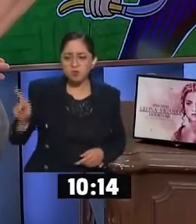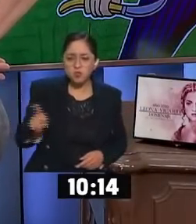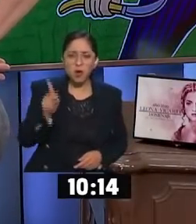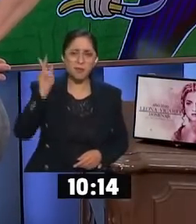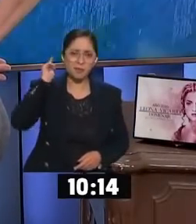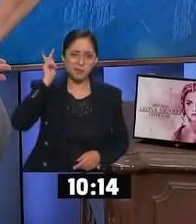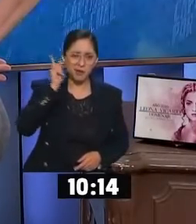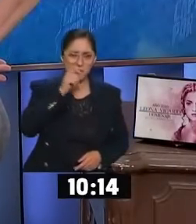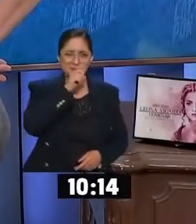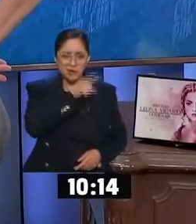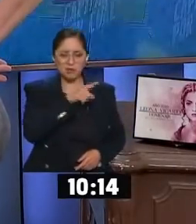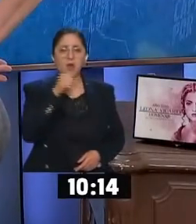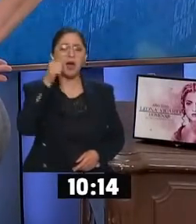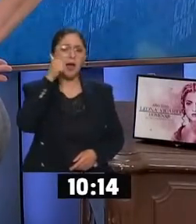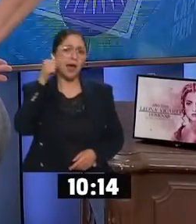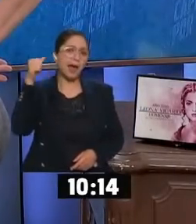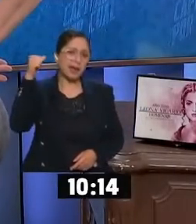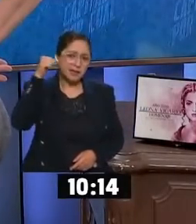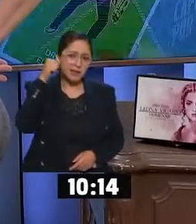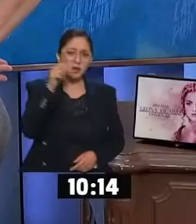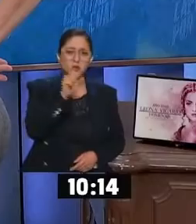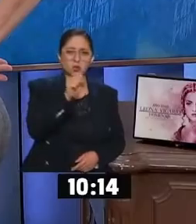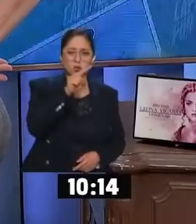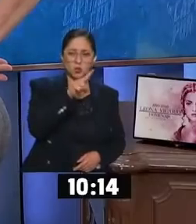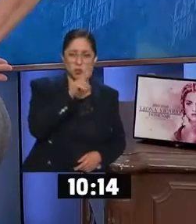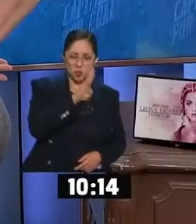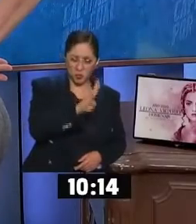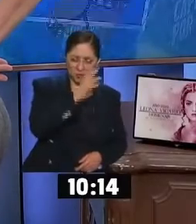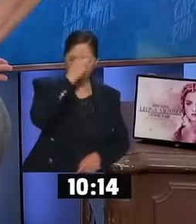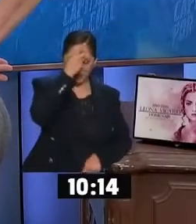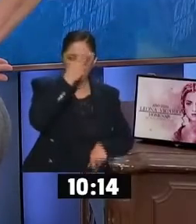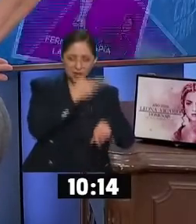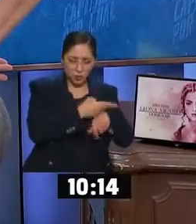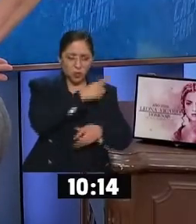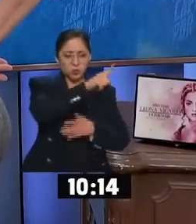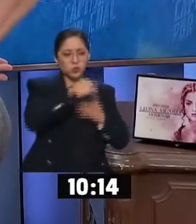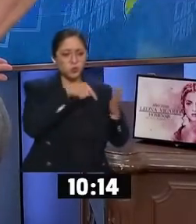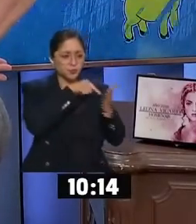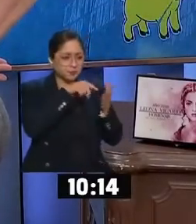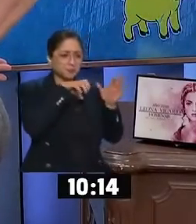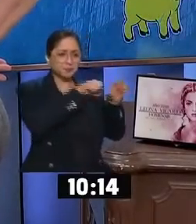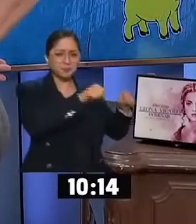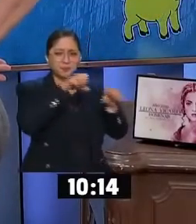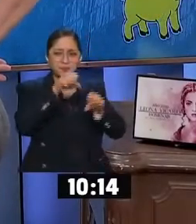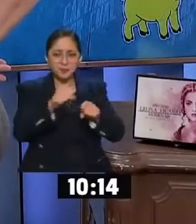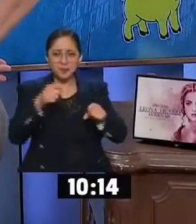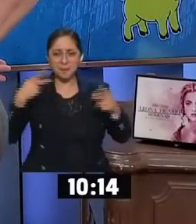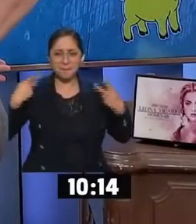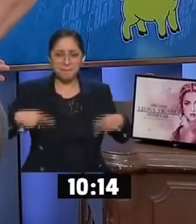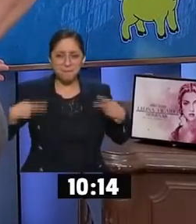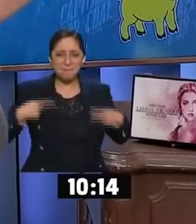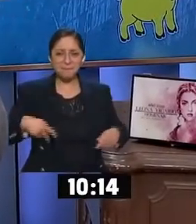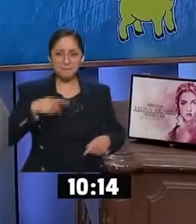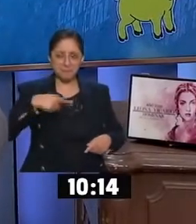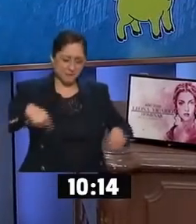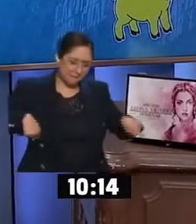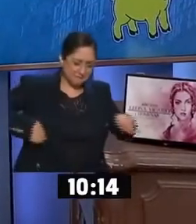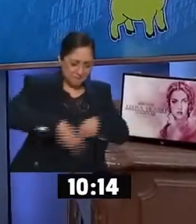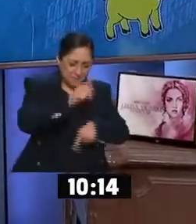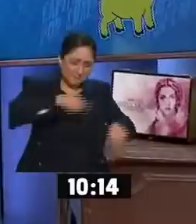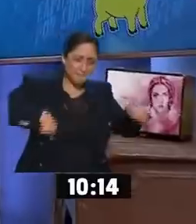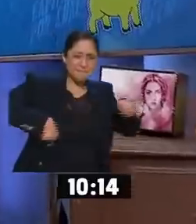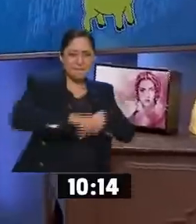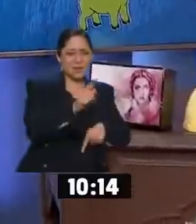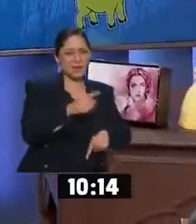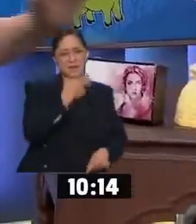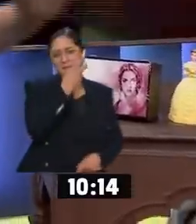el director y el subdirector de la zona en donde fueron detenidos agarran a patadas en la cabeza en el suelo a un inmigrante. Entonces sí,